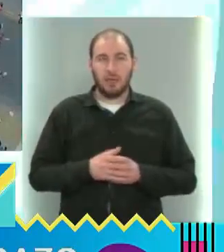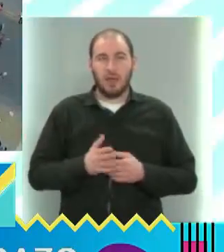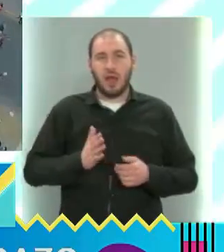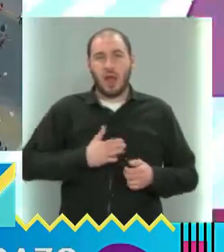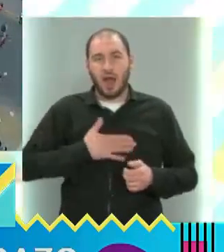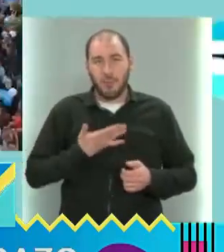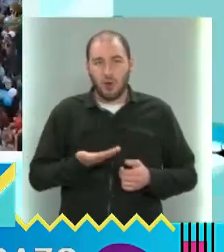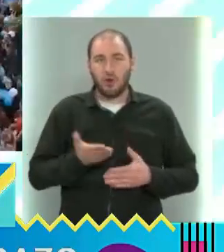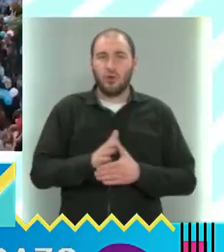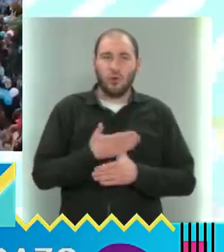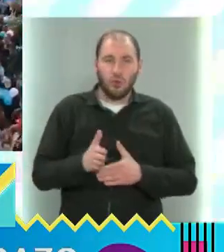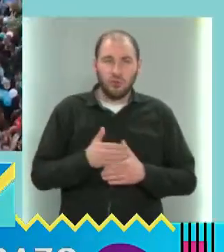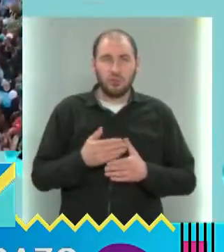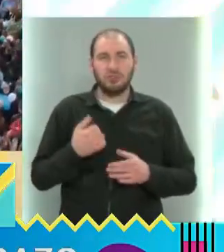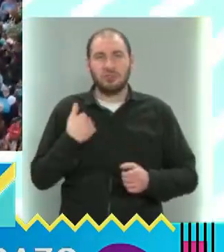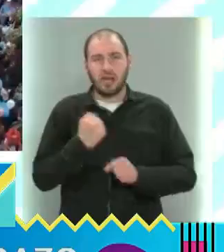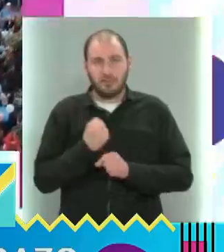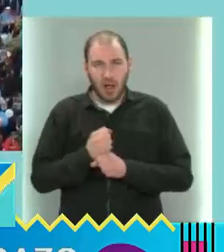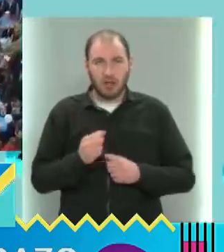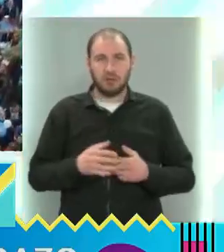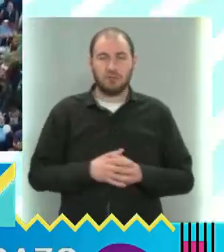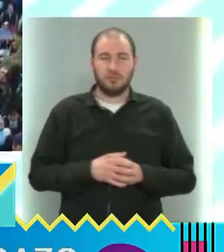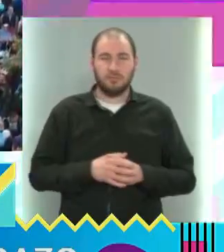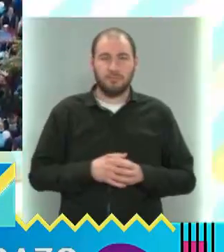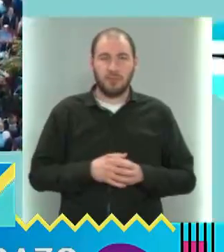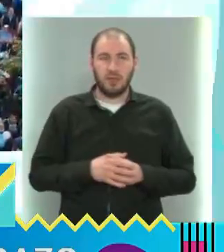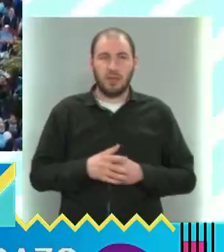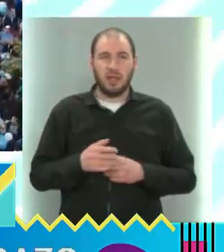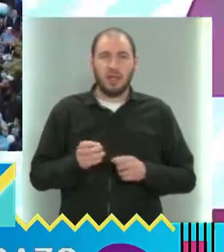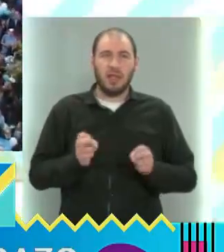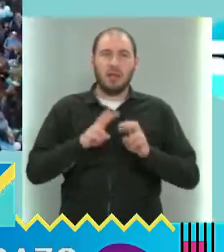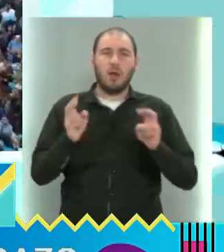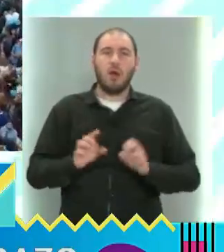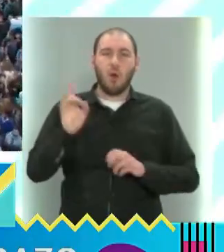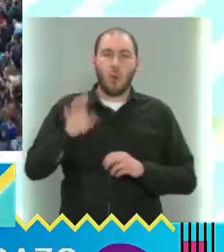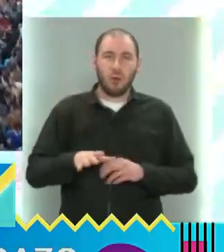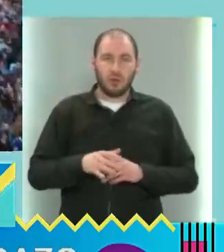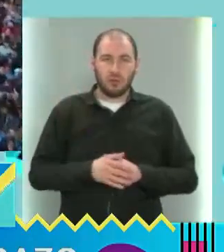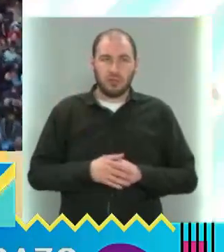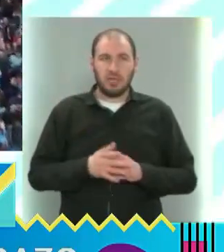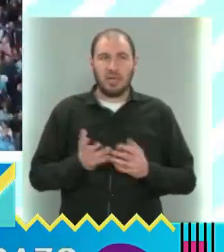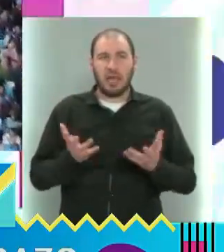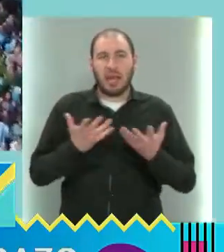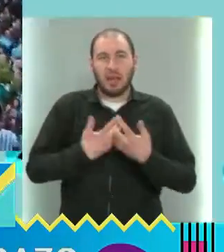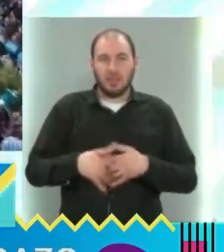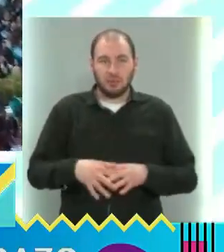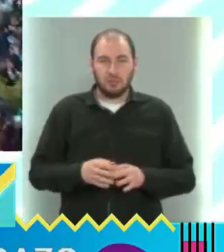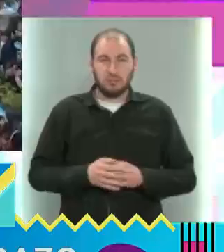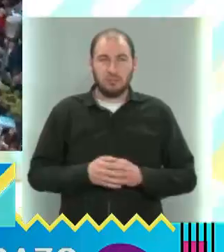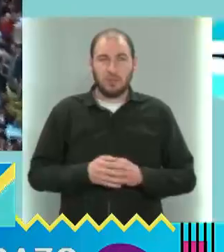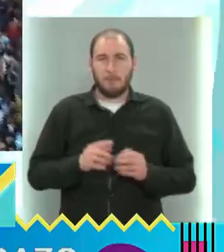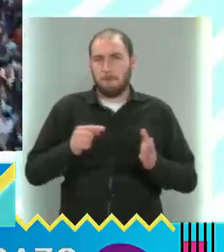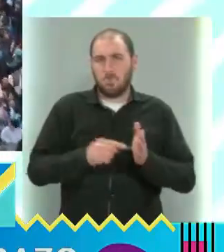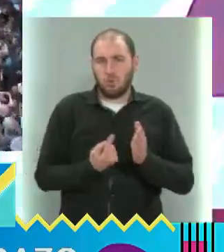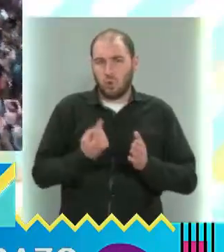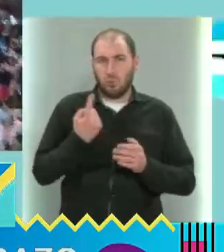amor de pareja, mi trabajo, digamos, ¿no? Una amplitud no solamente tiene relación con un